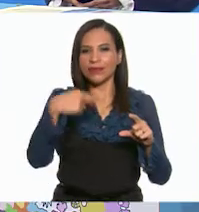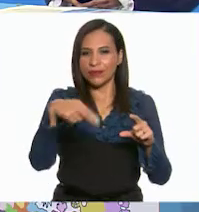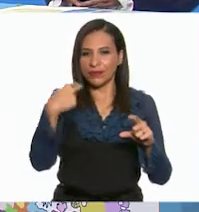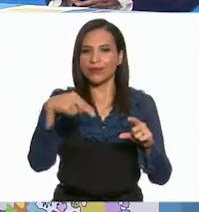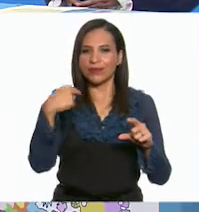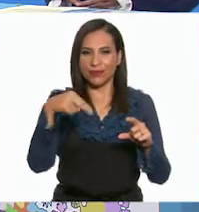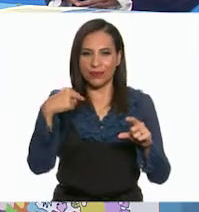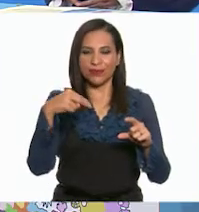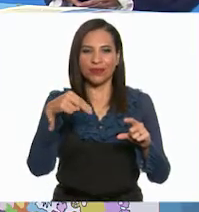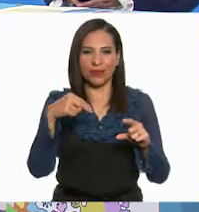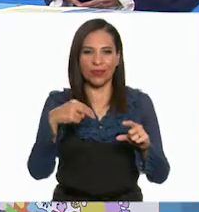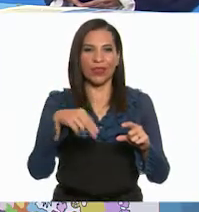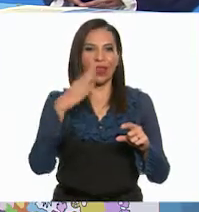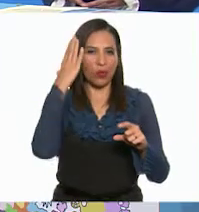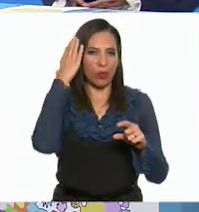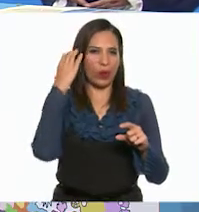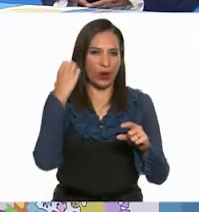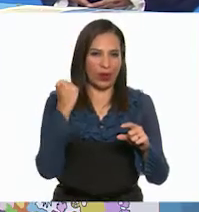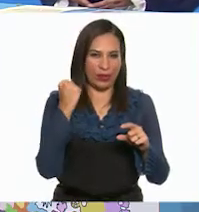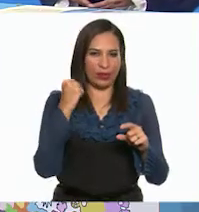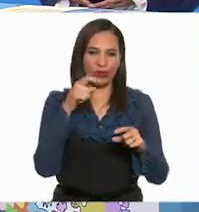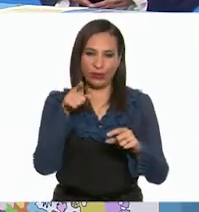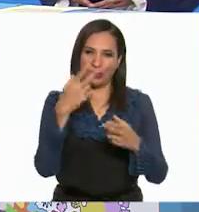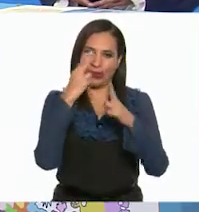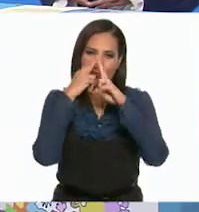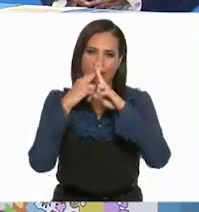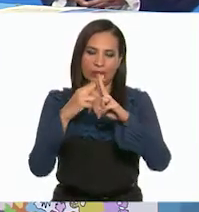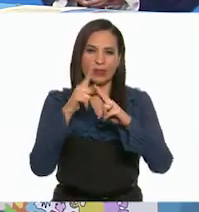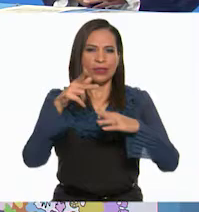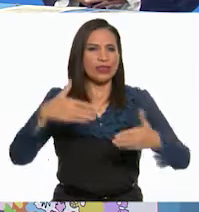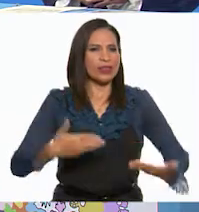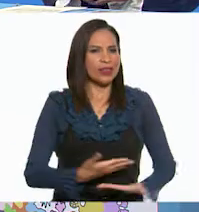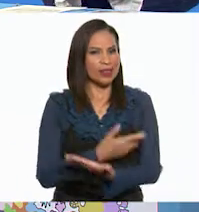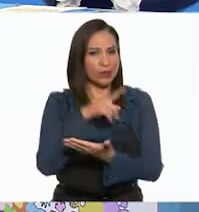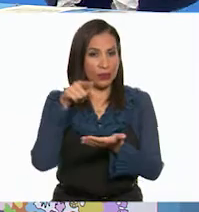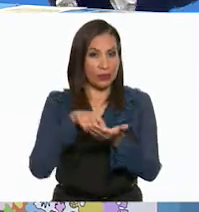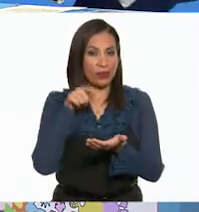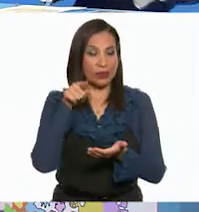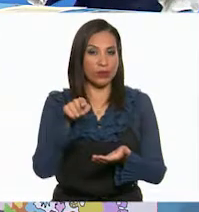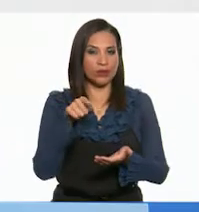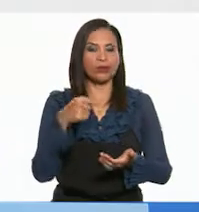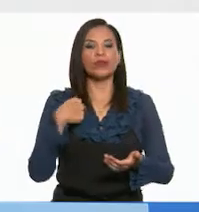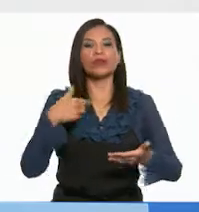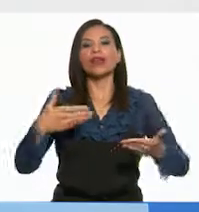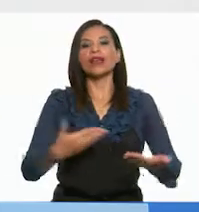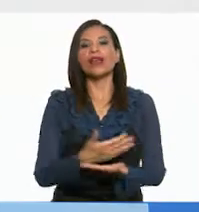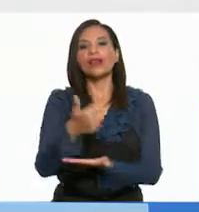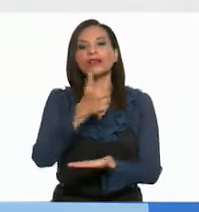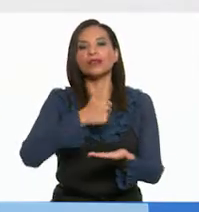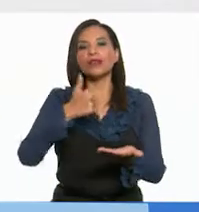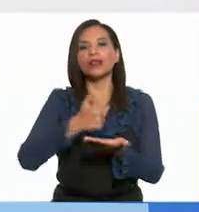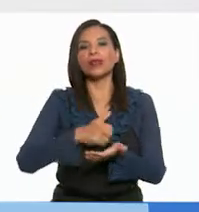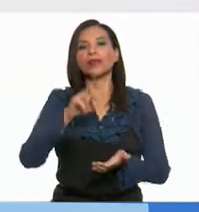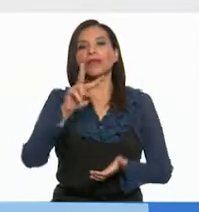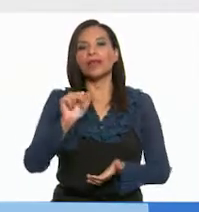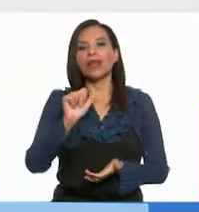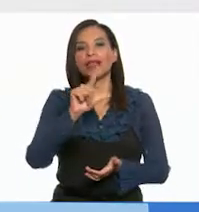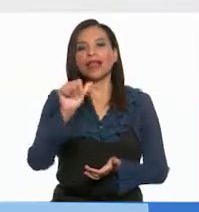llama Morelos en tu honor. ¿Naciste tú ahí? Yo nací en la ciudad de